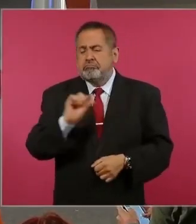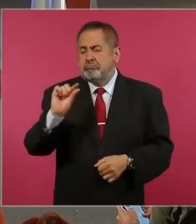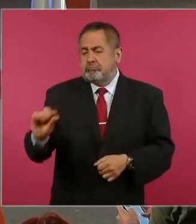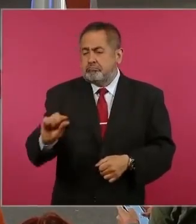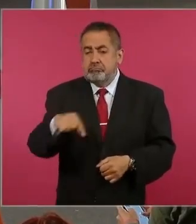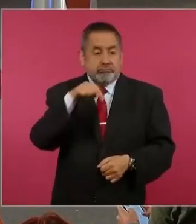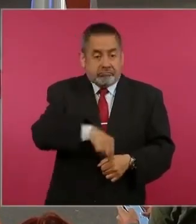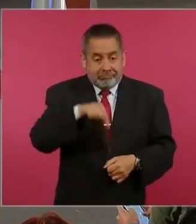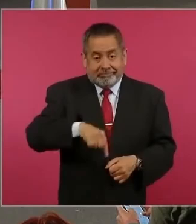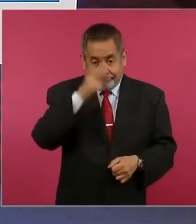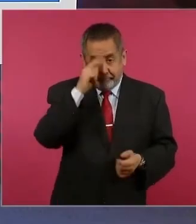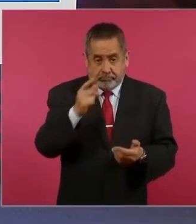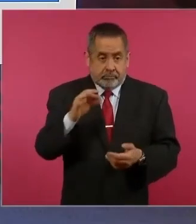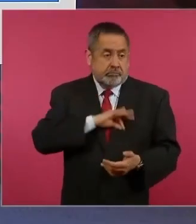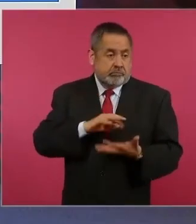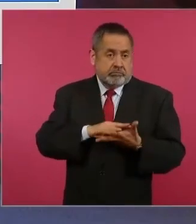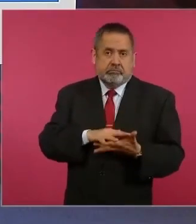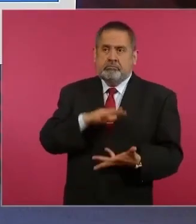¿Por qué?